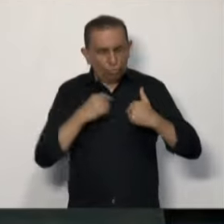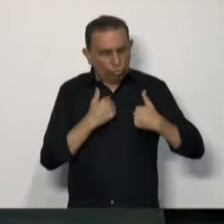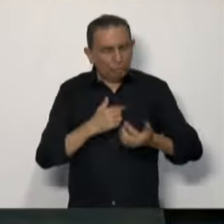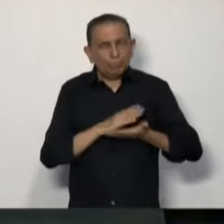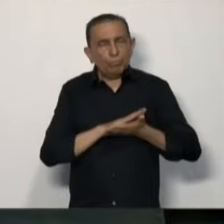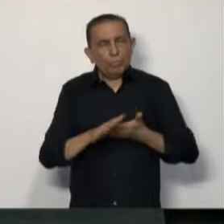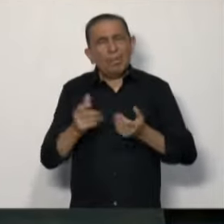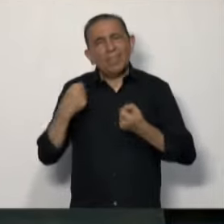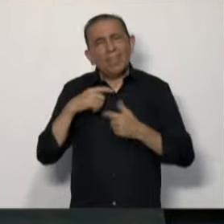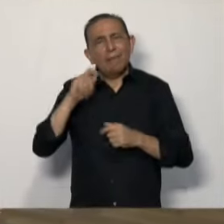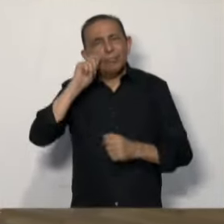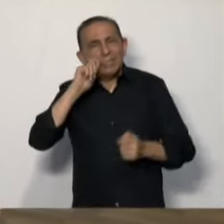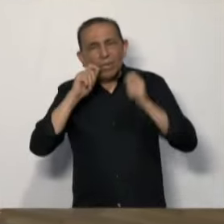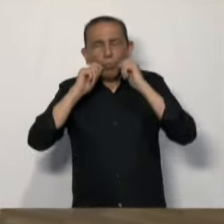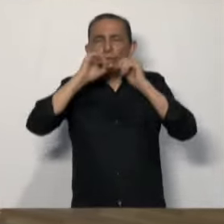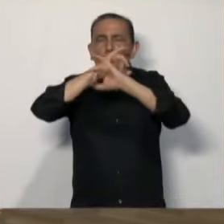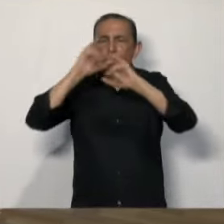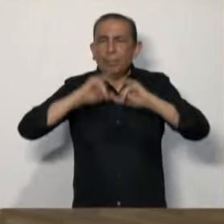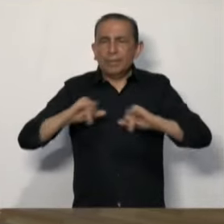purificado nos damos la paz de Cristo.